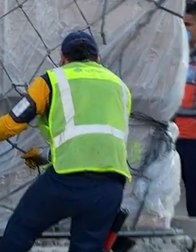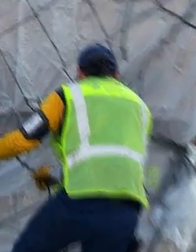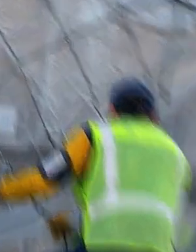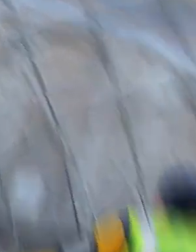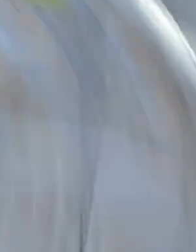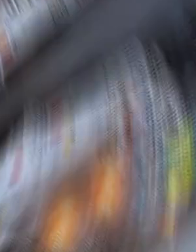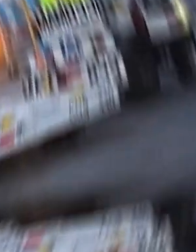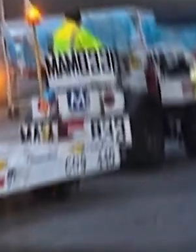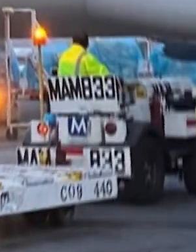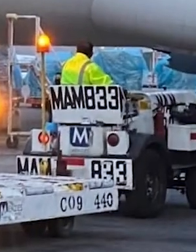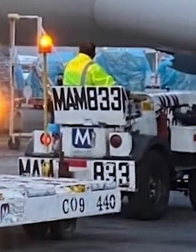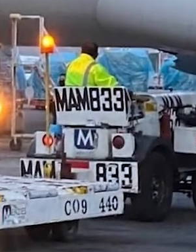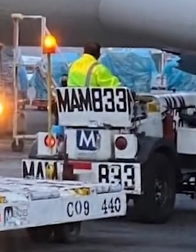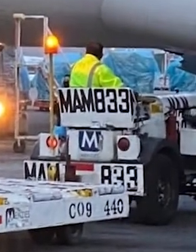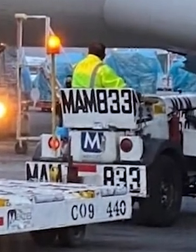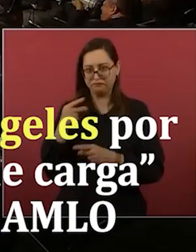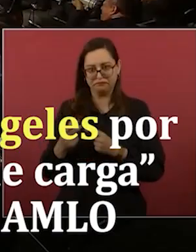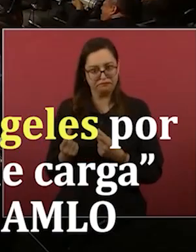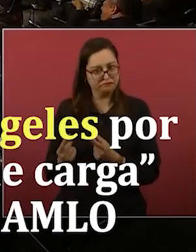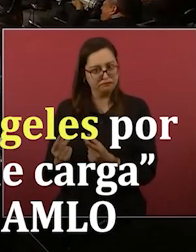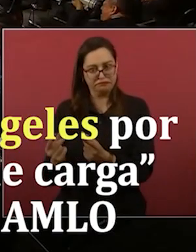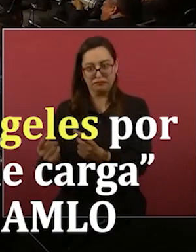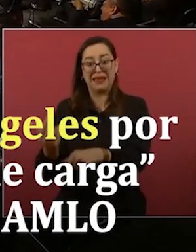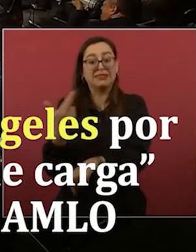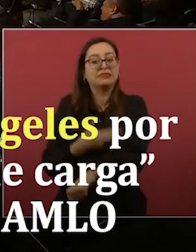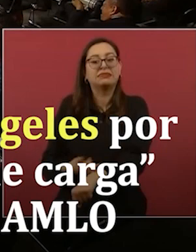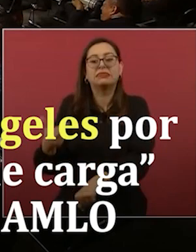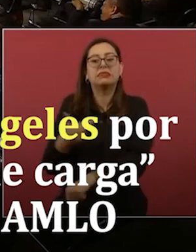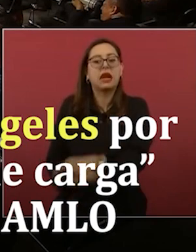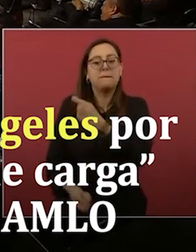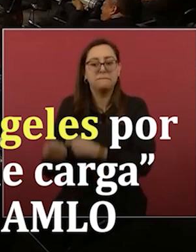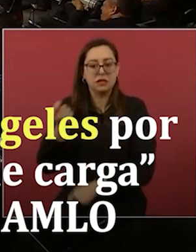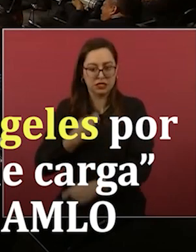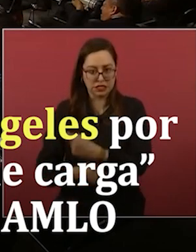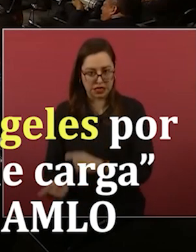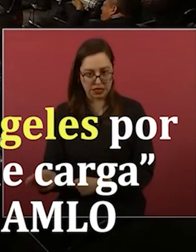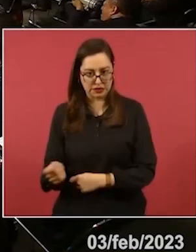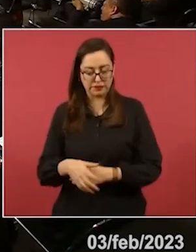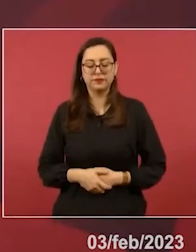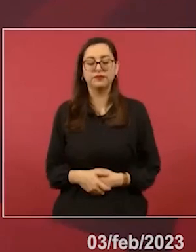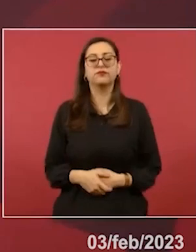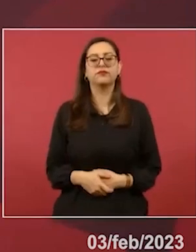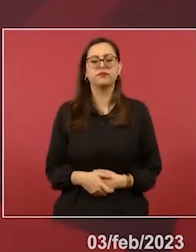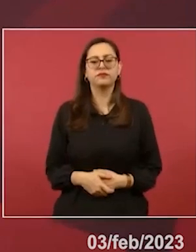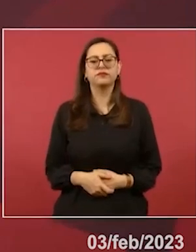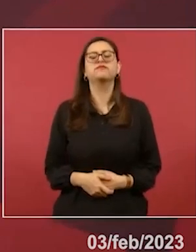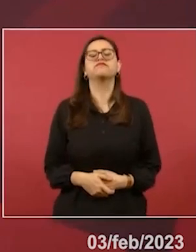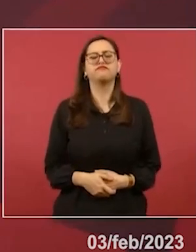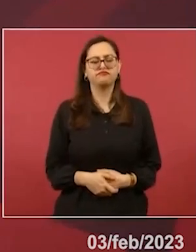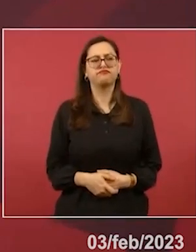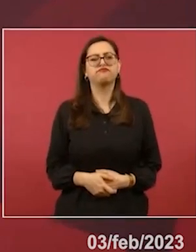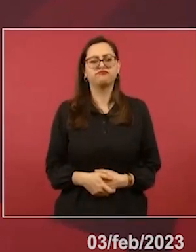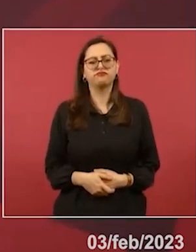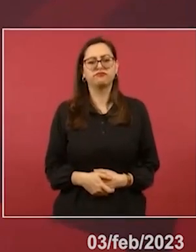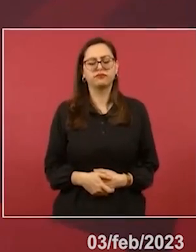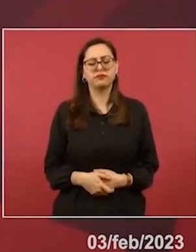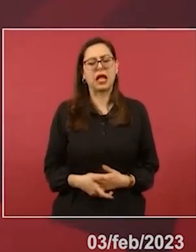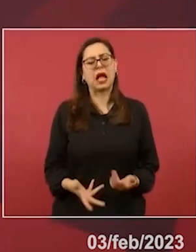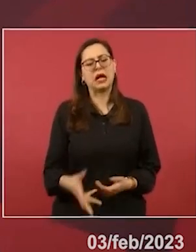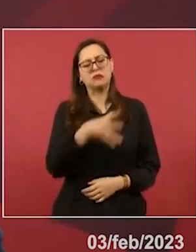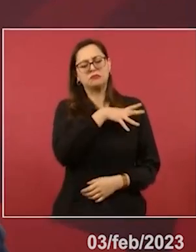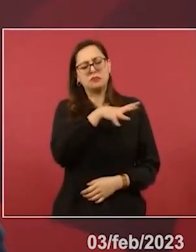en al menos 100 mil toneladas general este esa capacidad que vamos a tener